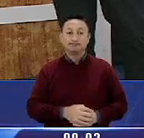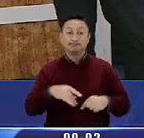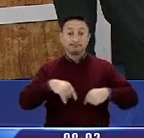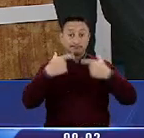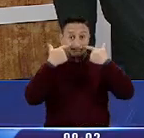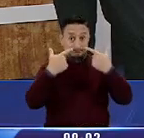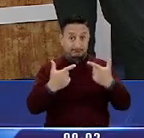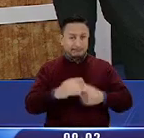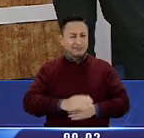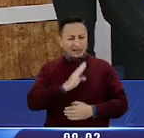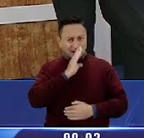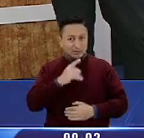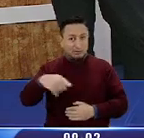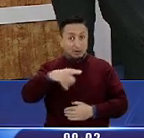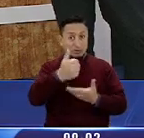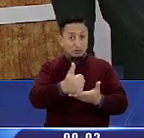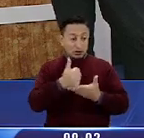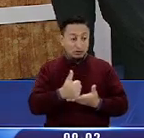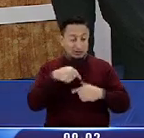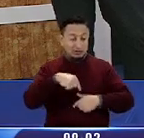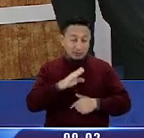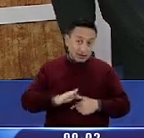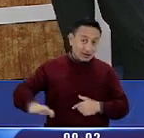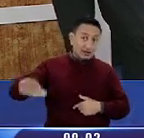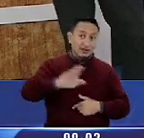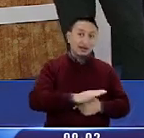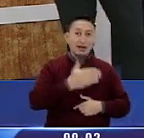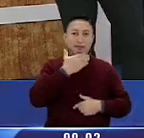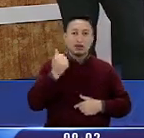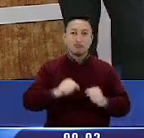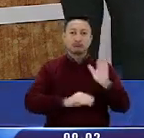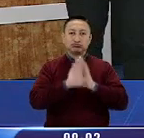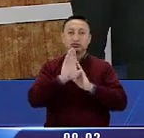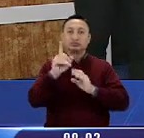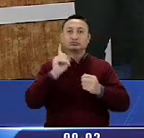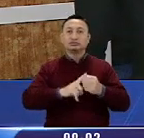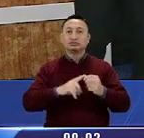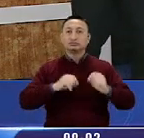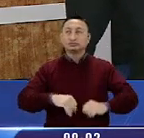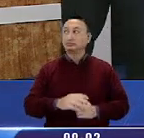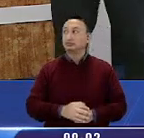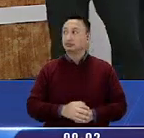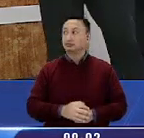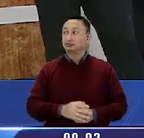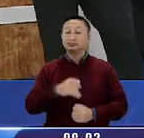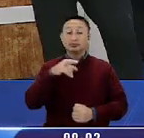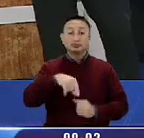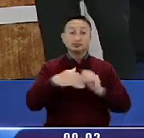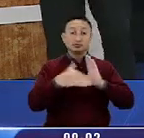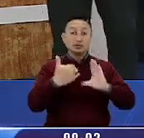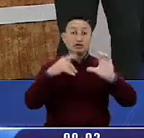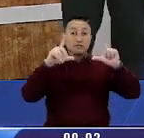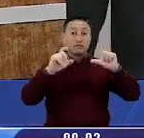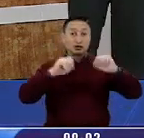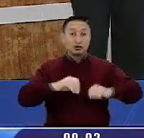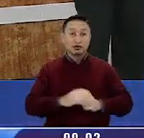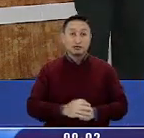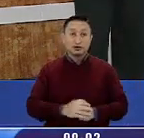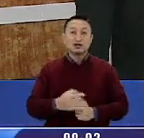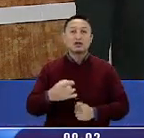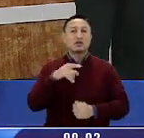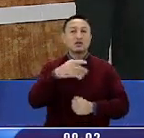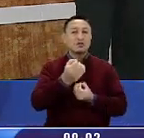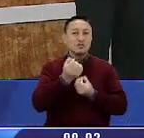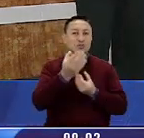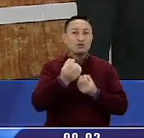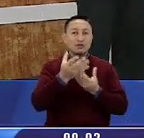pendientes siempre de con su ayuda poder mejorar cómo está la ciudad capital. Ahí nos pueden enviar las fotos y sobre todo la información para